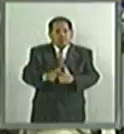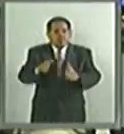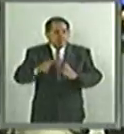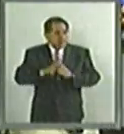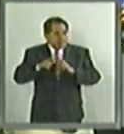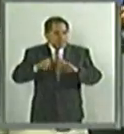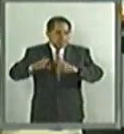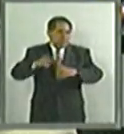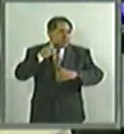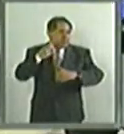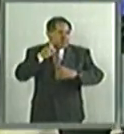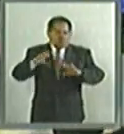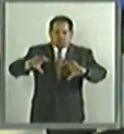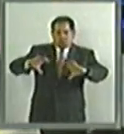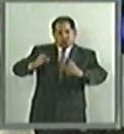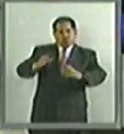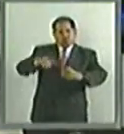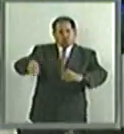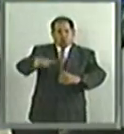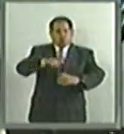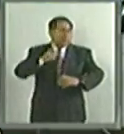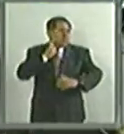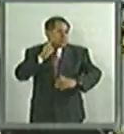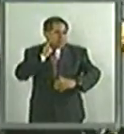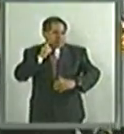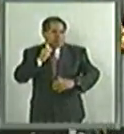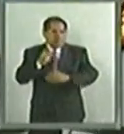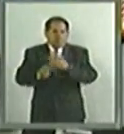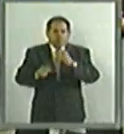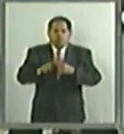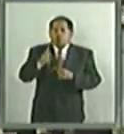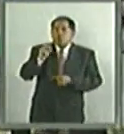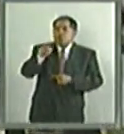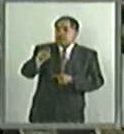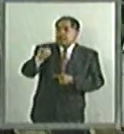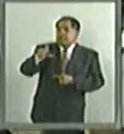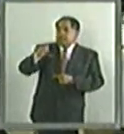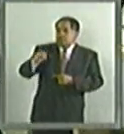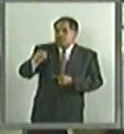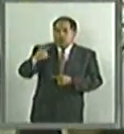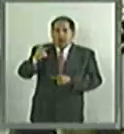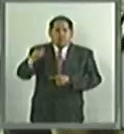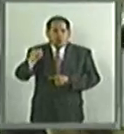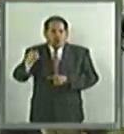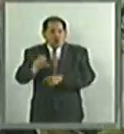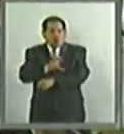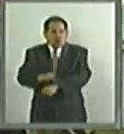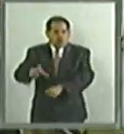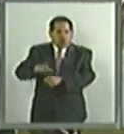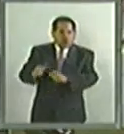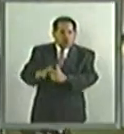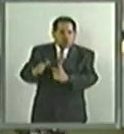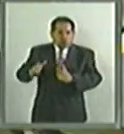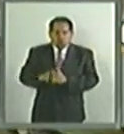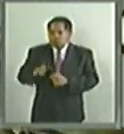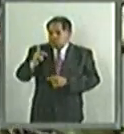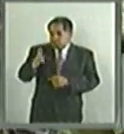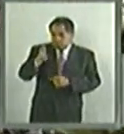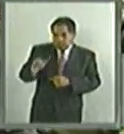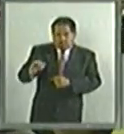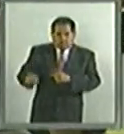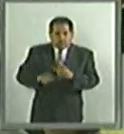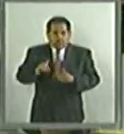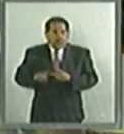que conforman el Congreso de la Unión, de don Emilio Gamboa Patrón, coordinador del Grupo Parlamentario del Partido de la Revolución